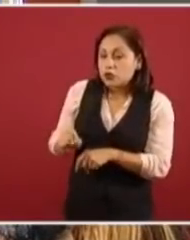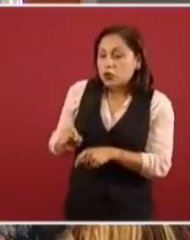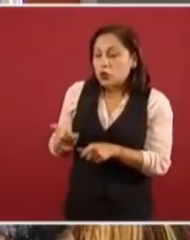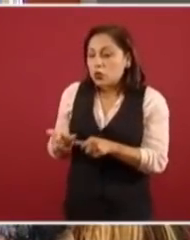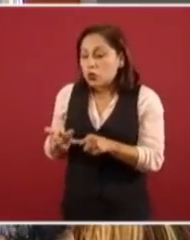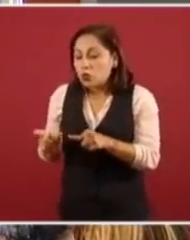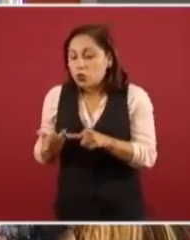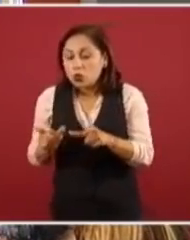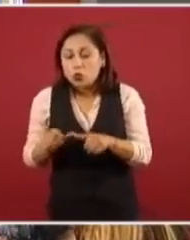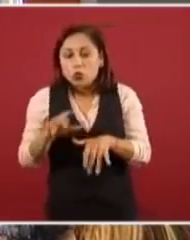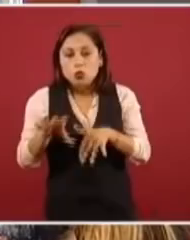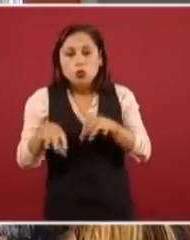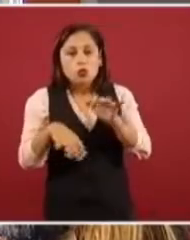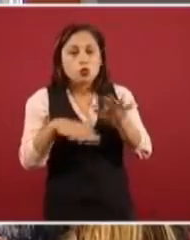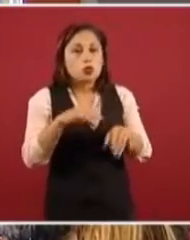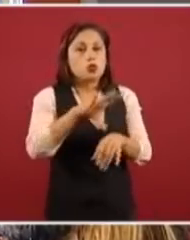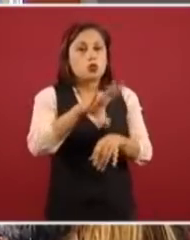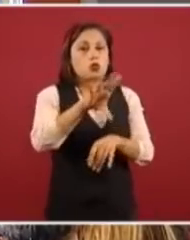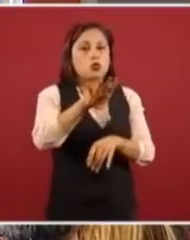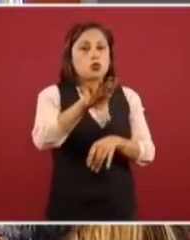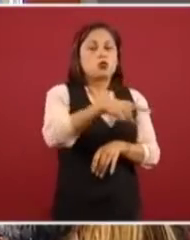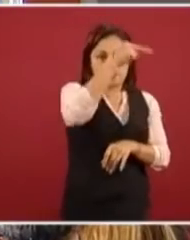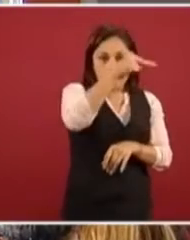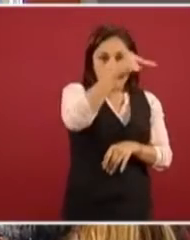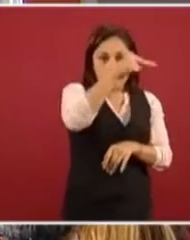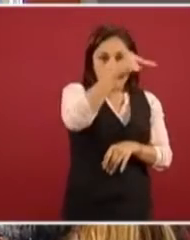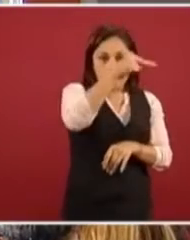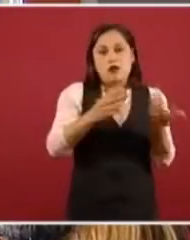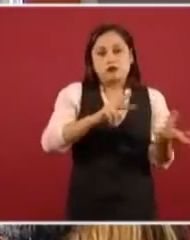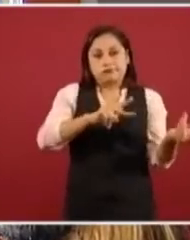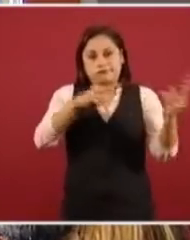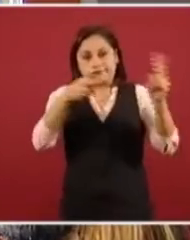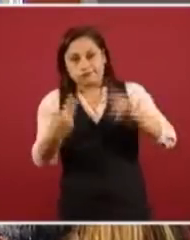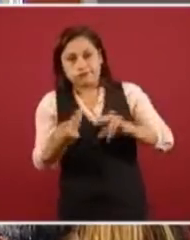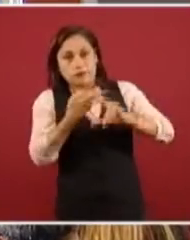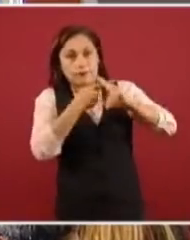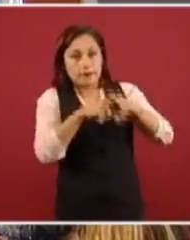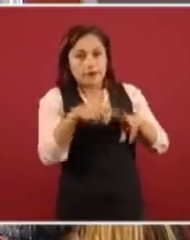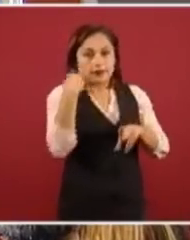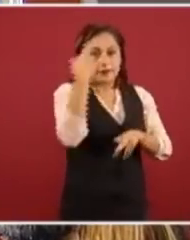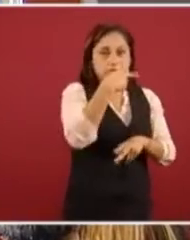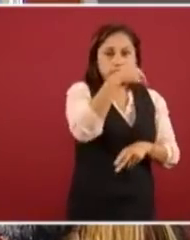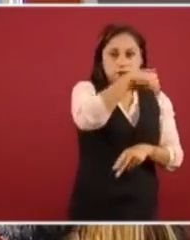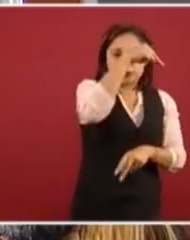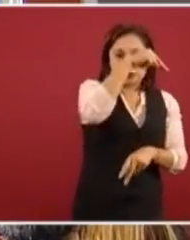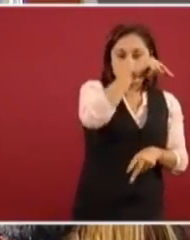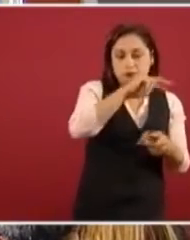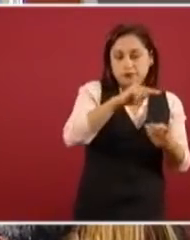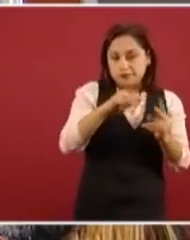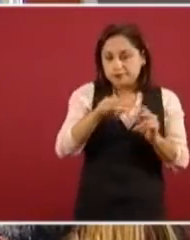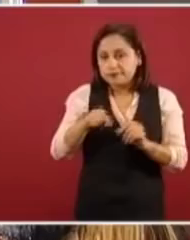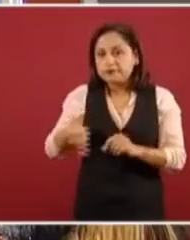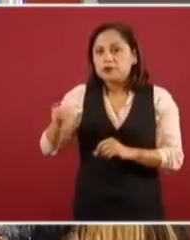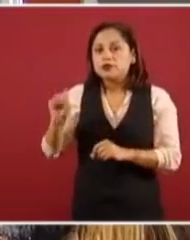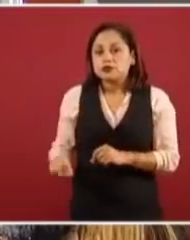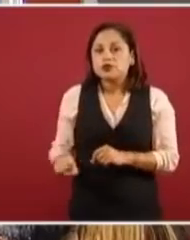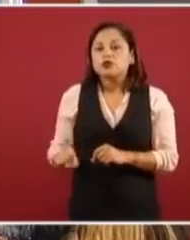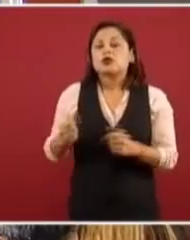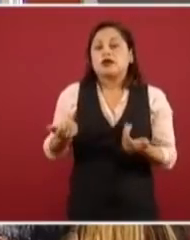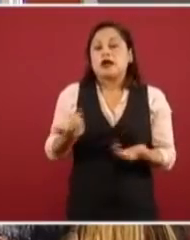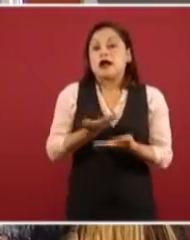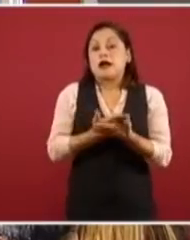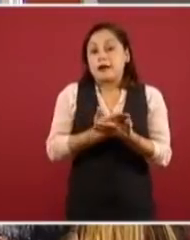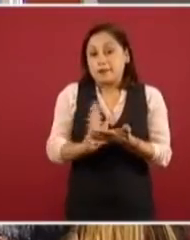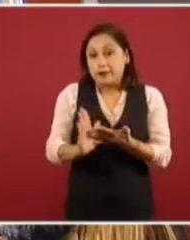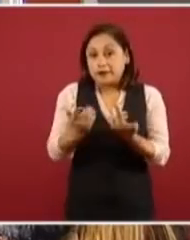aseguramiento de armamento. Además de lo que se les aseguran a los grupos criminales, que en